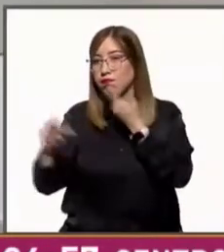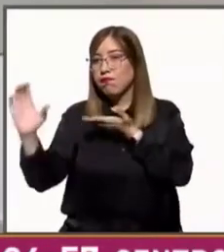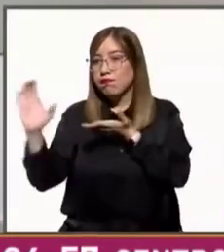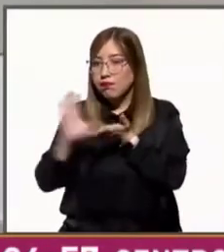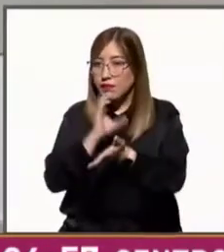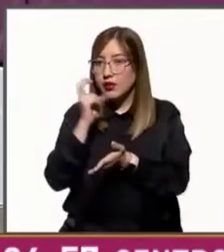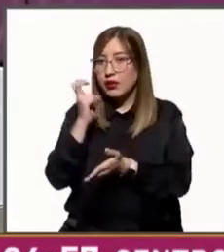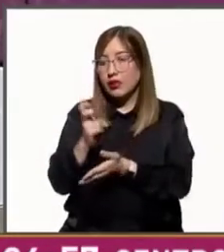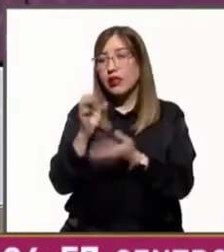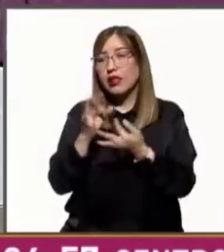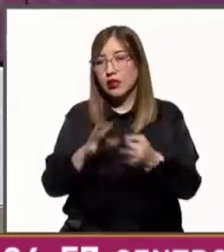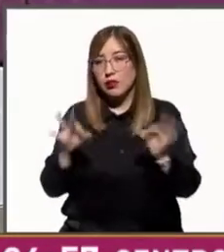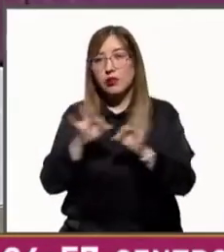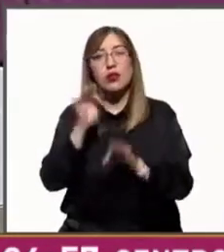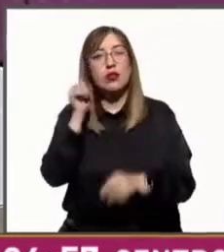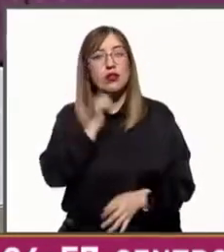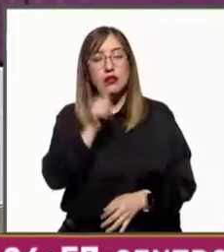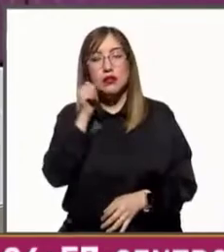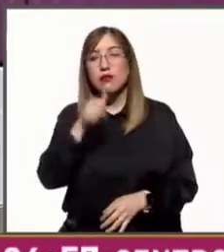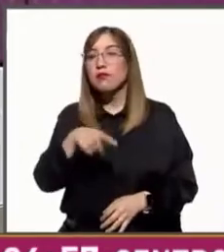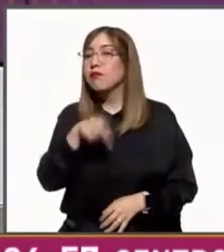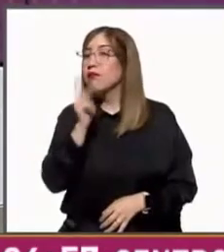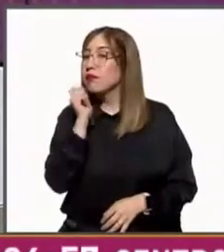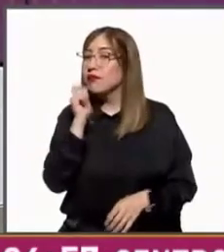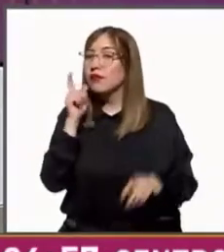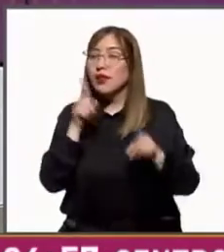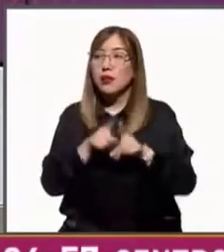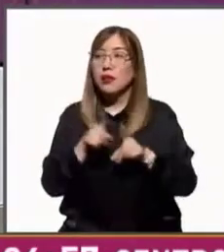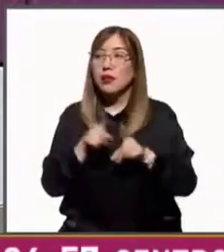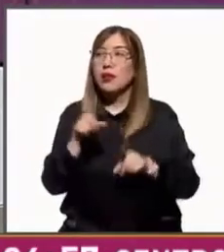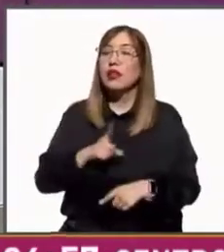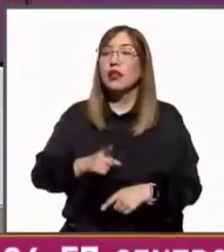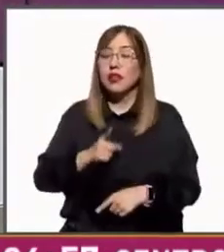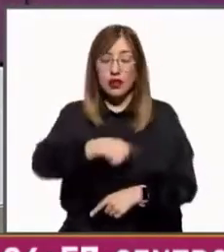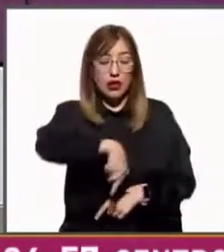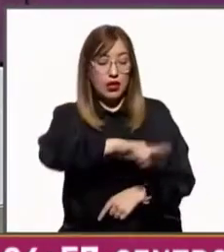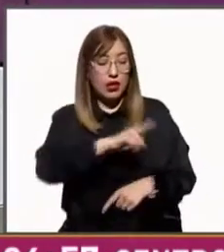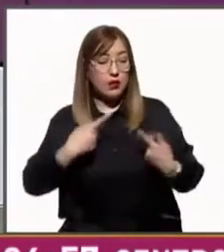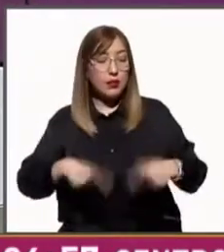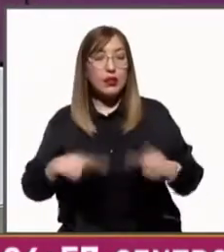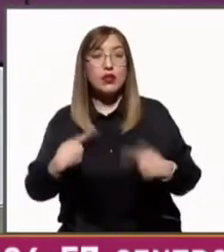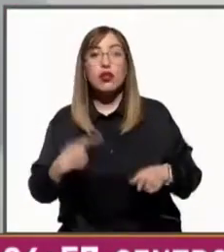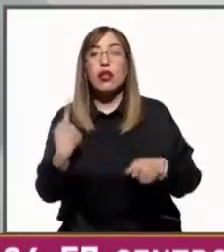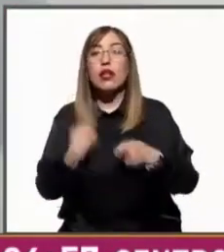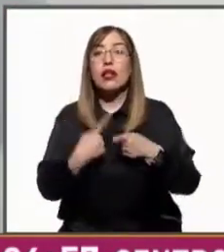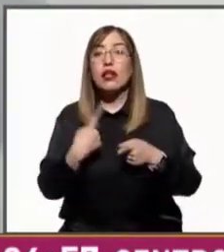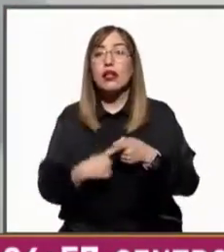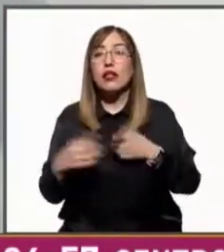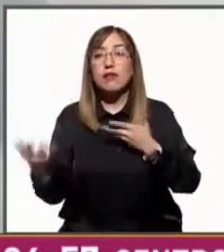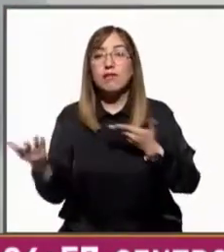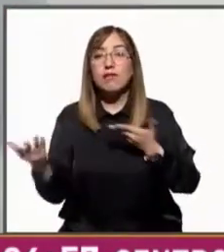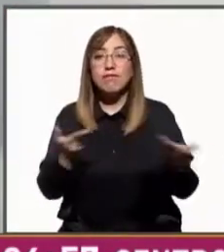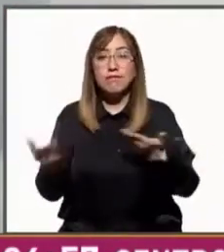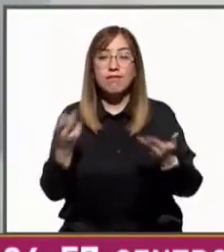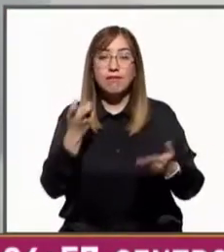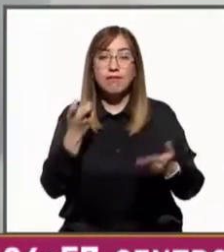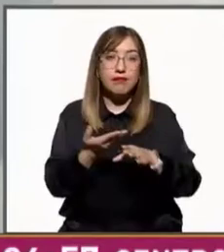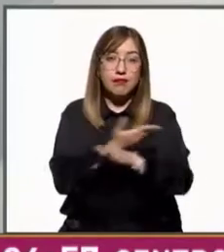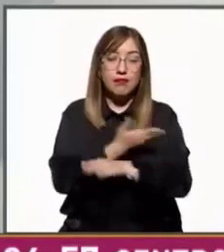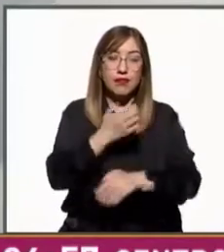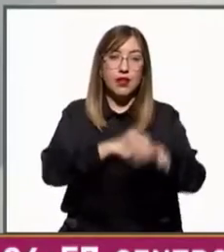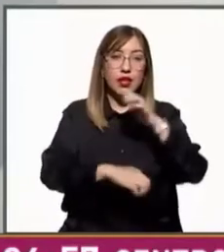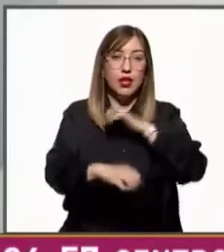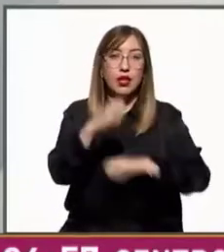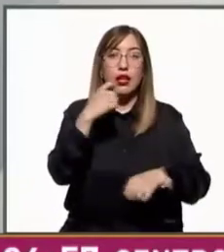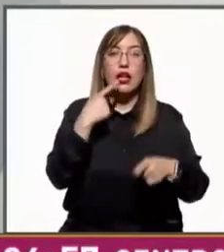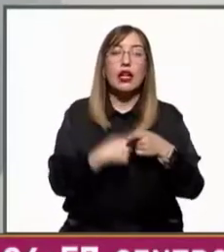muy importante, también tiene que ver con el consumidor. Directamente quienes están detrás de estas empresas, tiene que ver con las